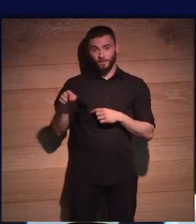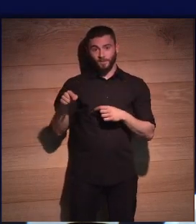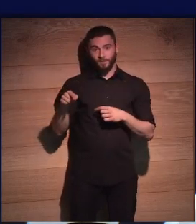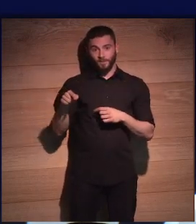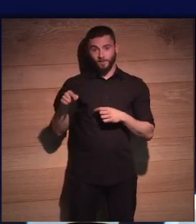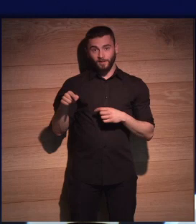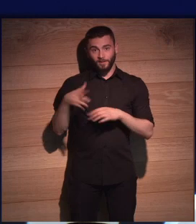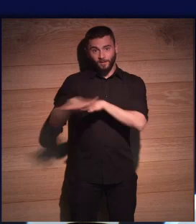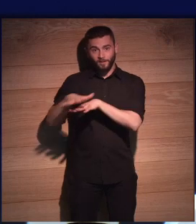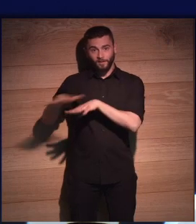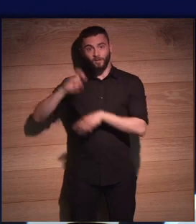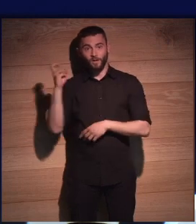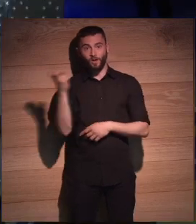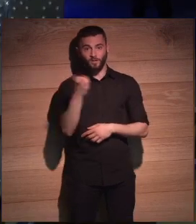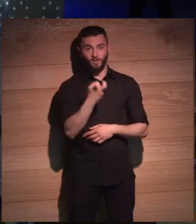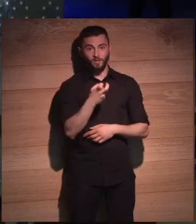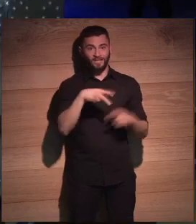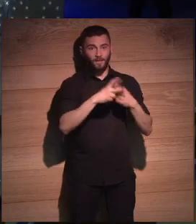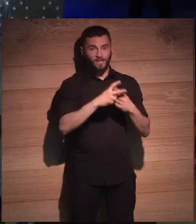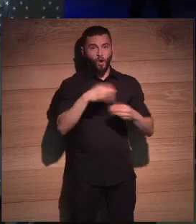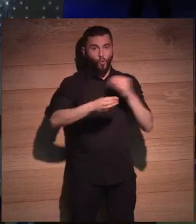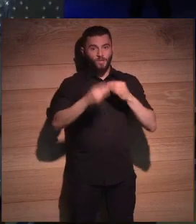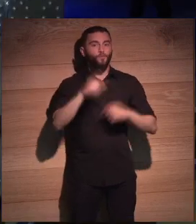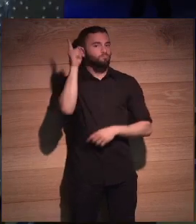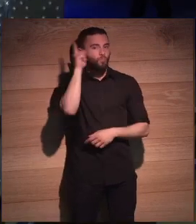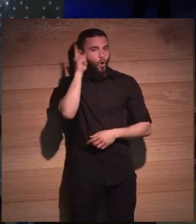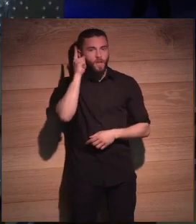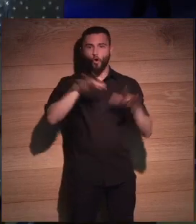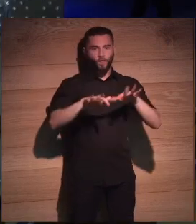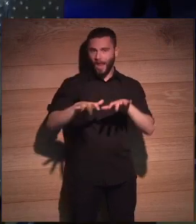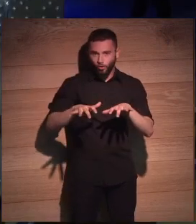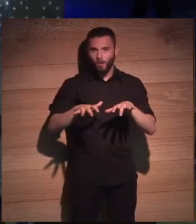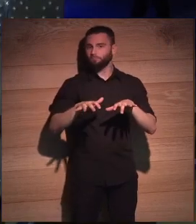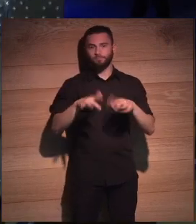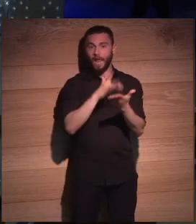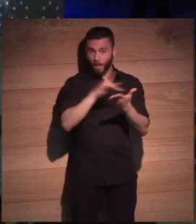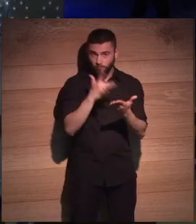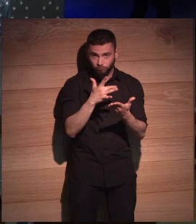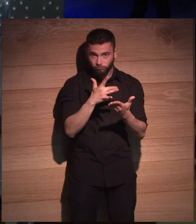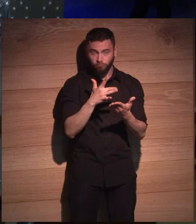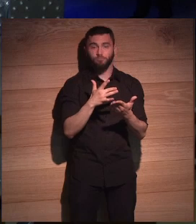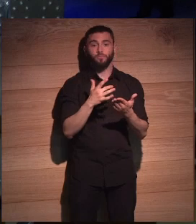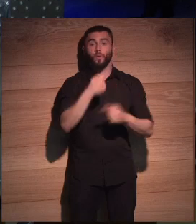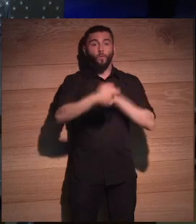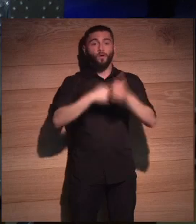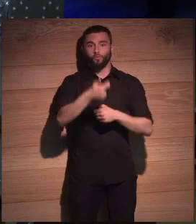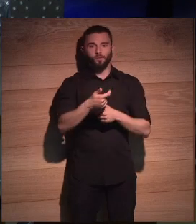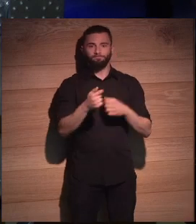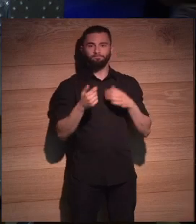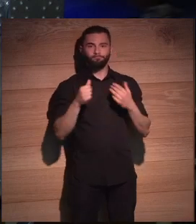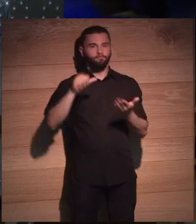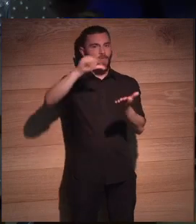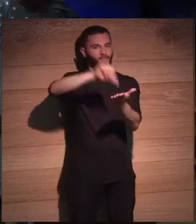las aplicaciones que luego usamos, en muchos casos en nuestros móviles, en nuestros ordenadores, en nuestros tablets, cada vez está más